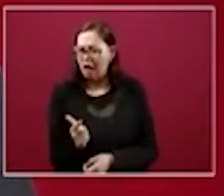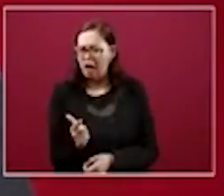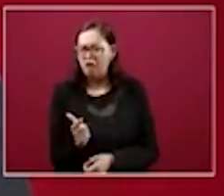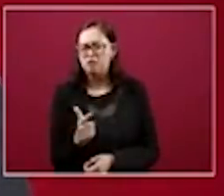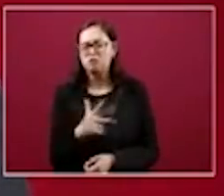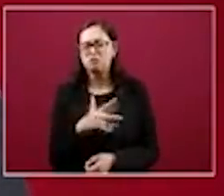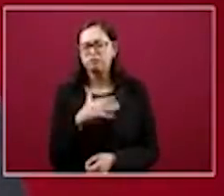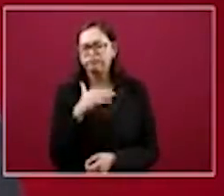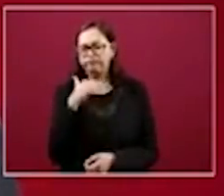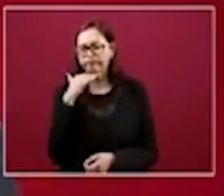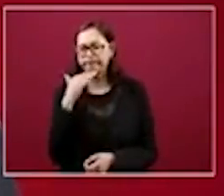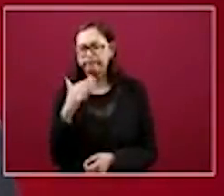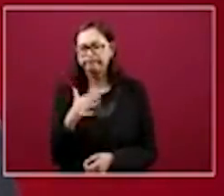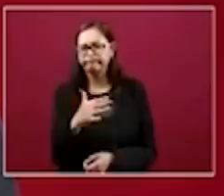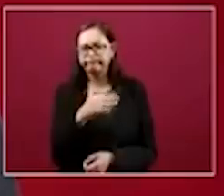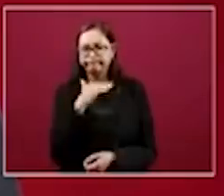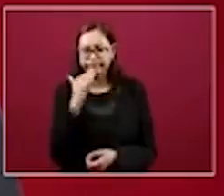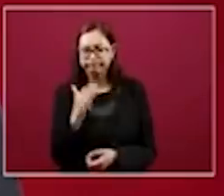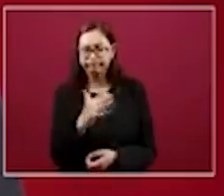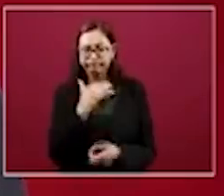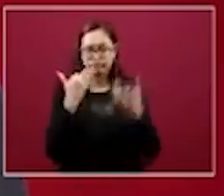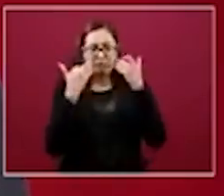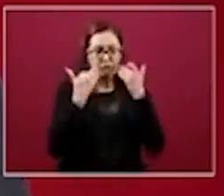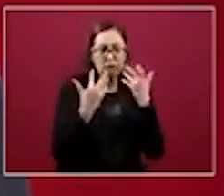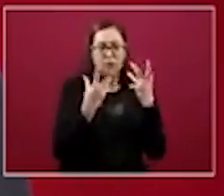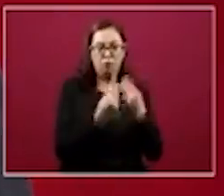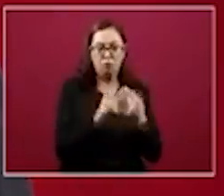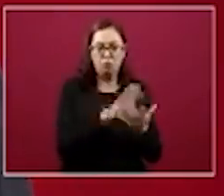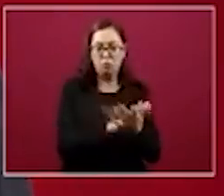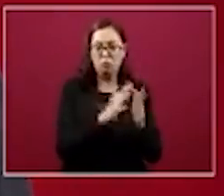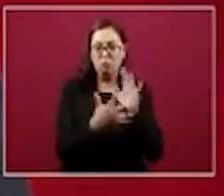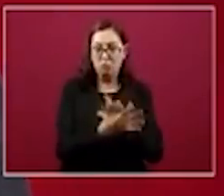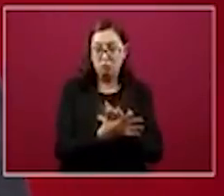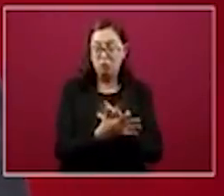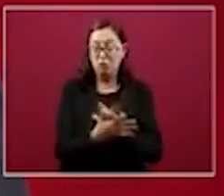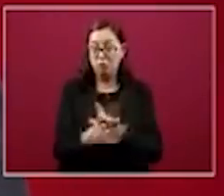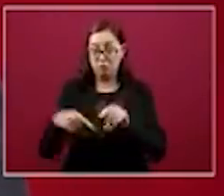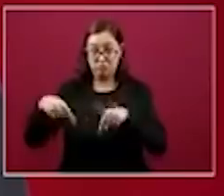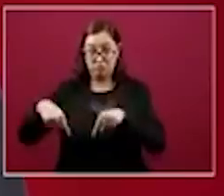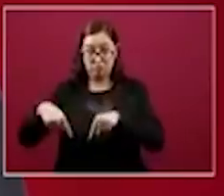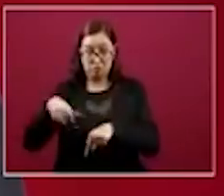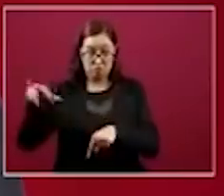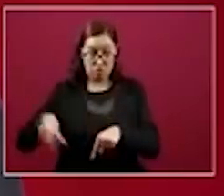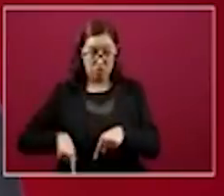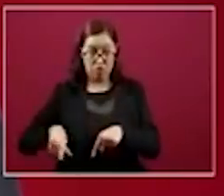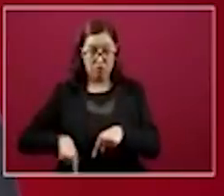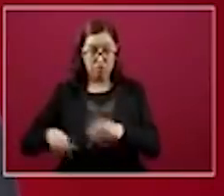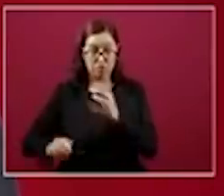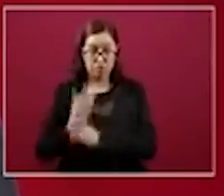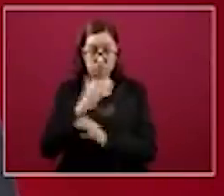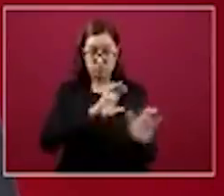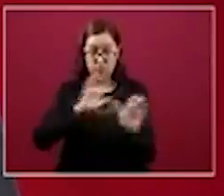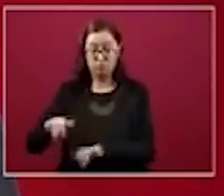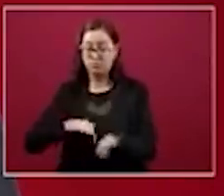en actos de corrupción va a trabajar en nuestro